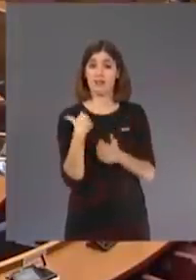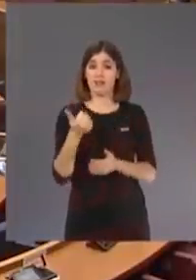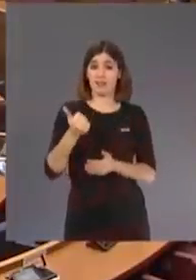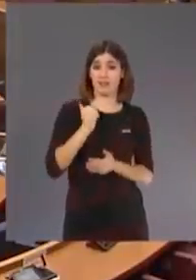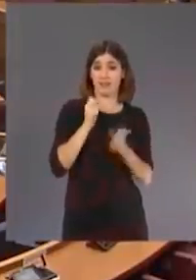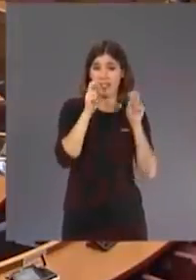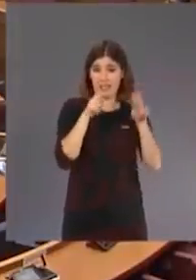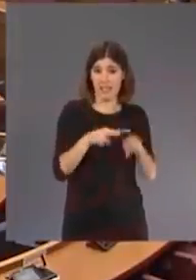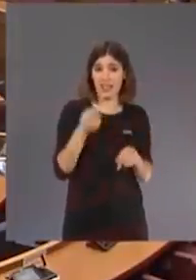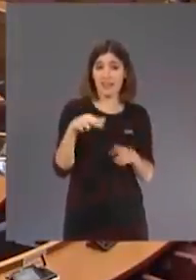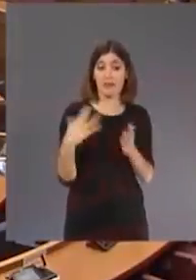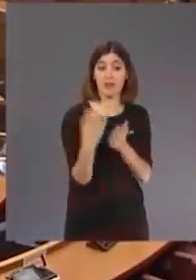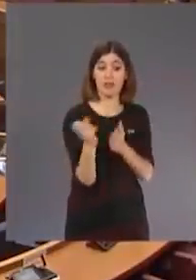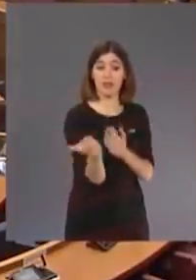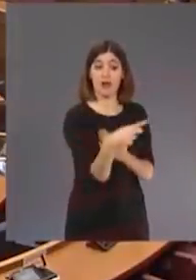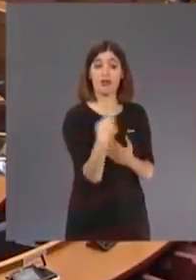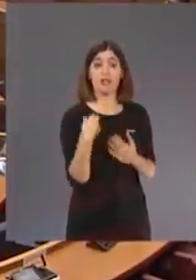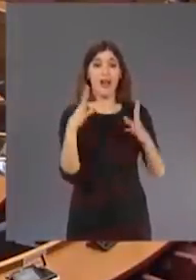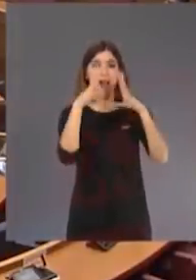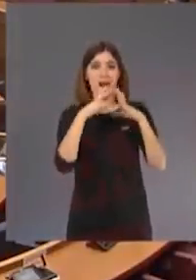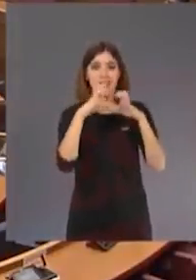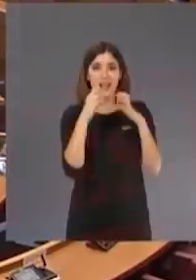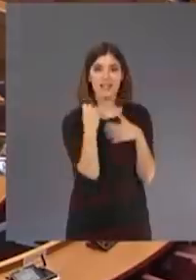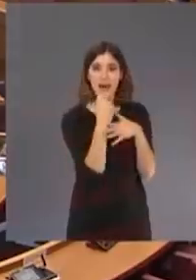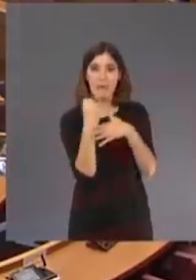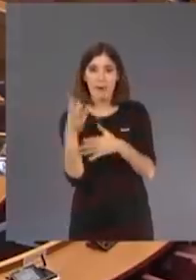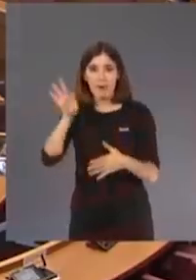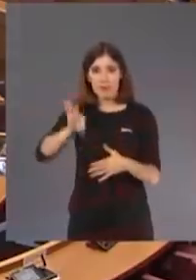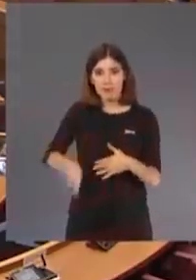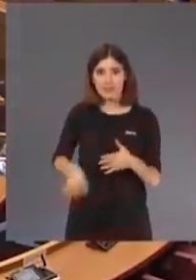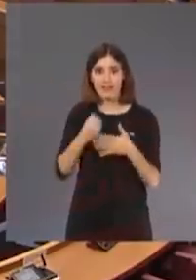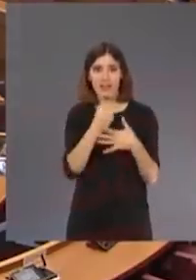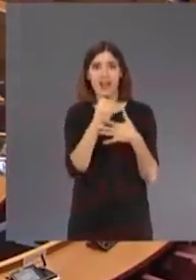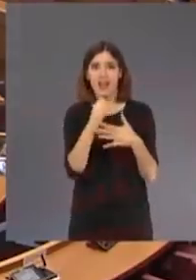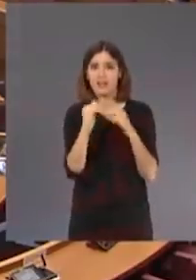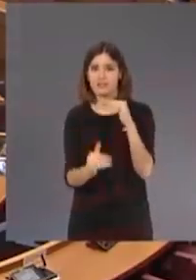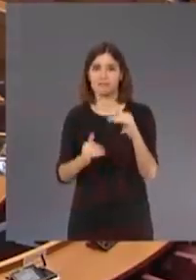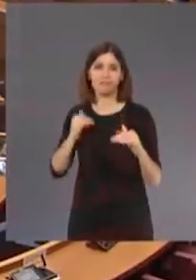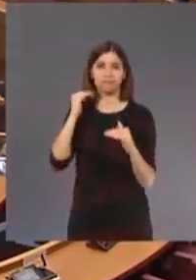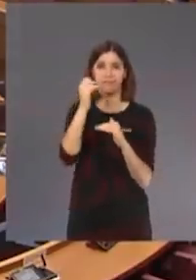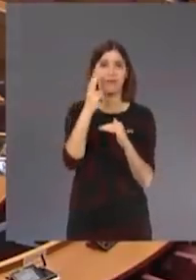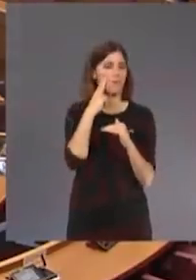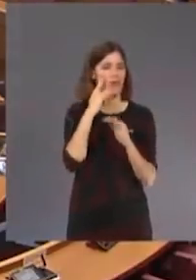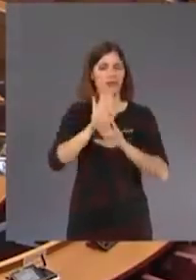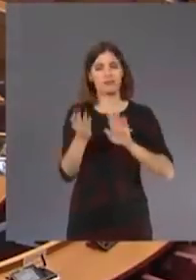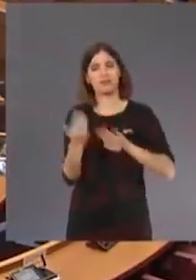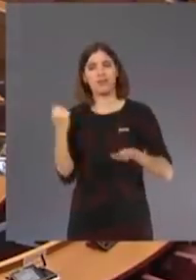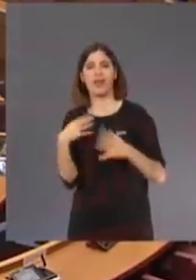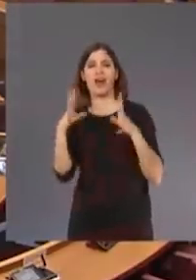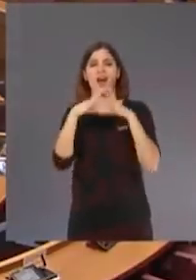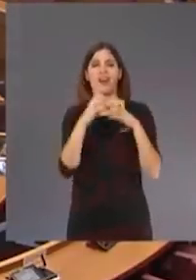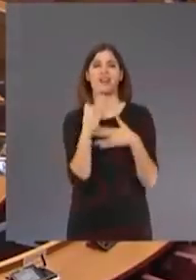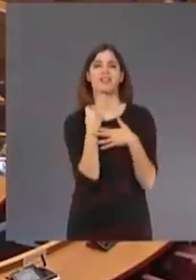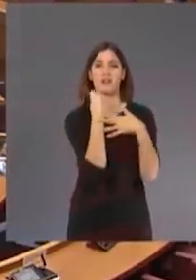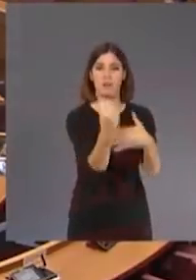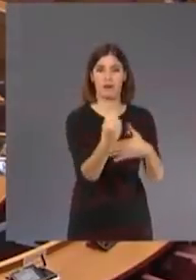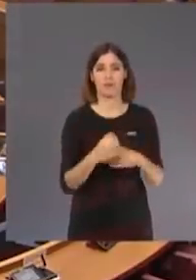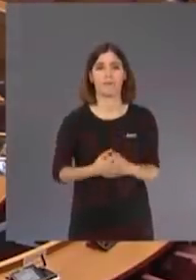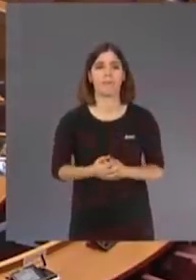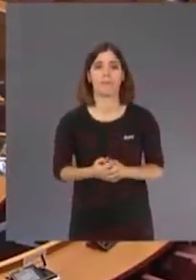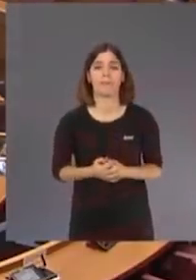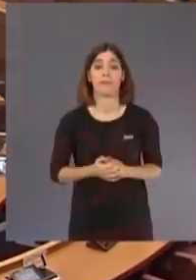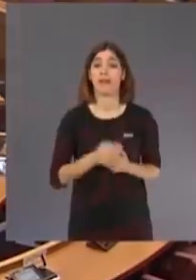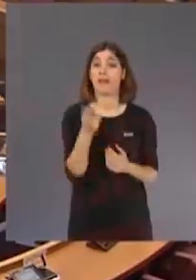sindicatos los han denunciado, van a ir a los tribunales también por lo penal, porque además de que están entregando sus vidas